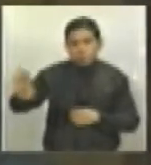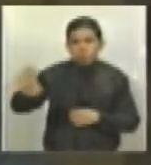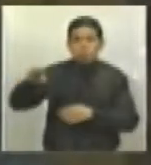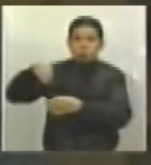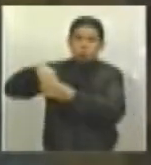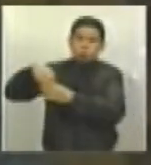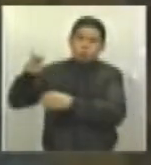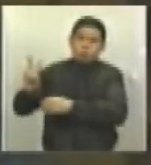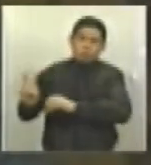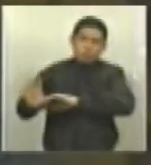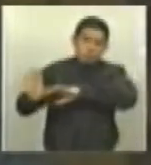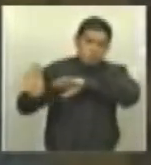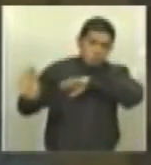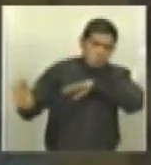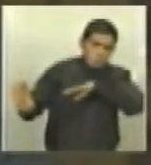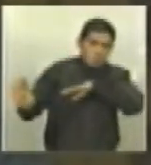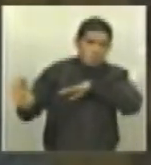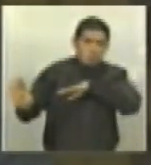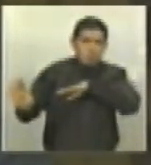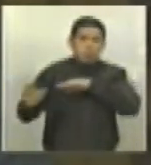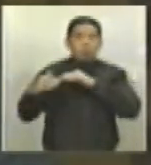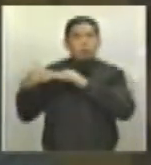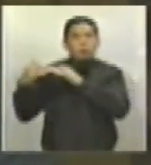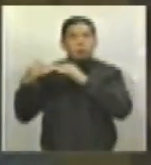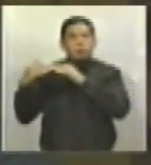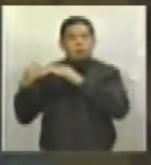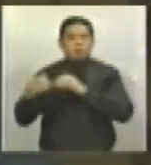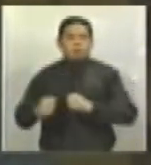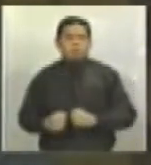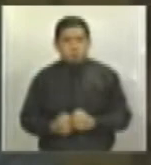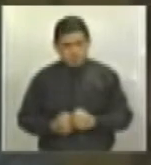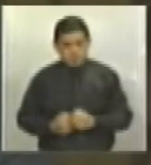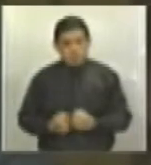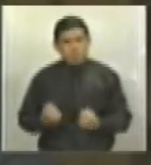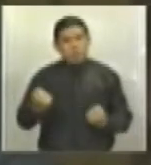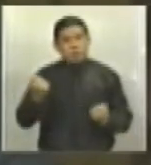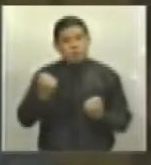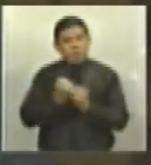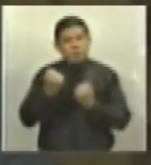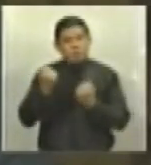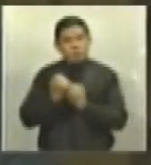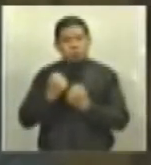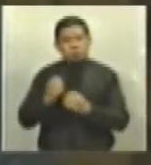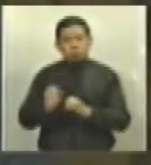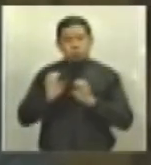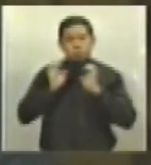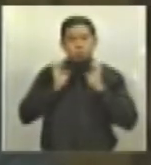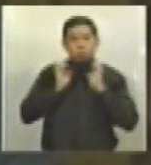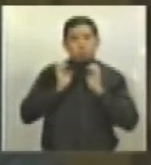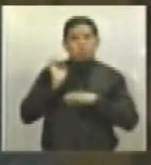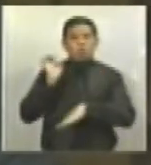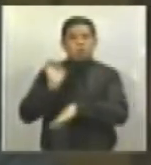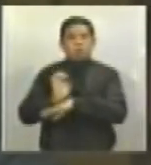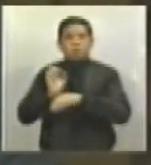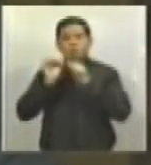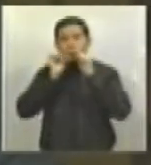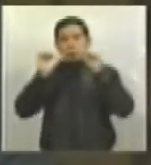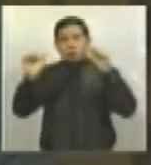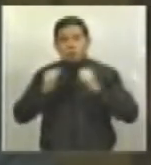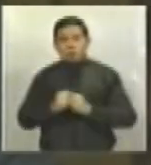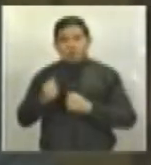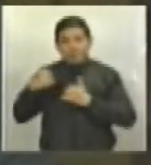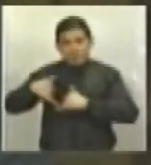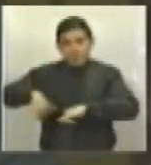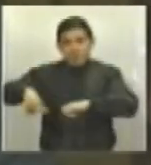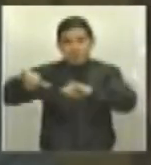ellos, pero siempre en un marco democrático. Para reforzar esta posición, Ecuador anuncia que no continuará